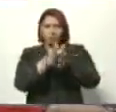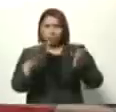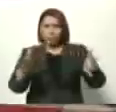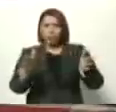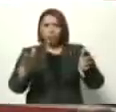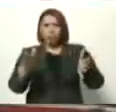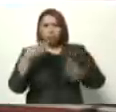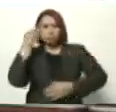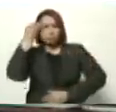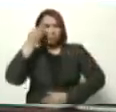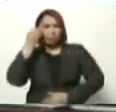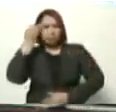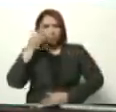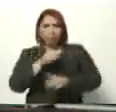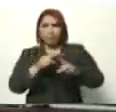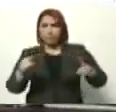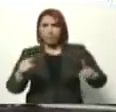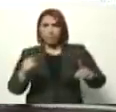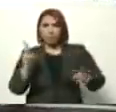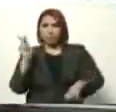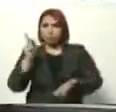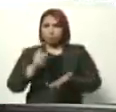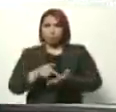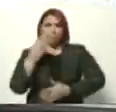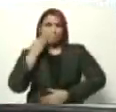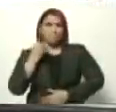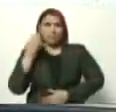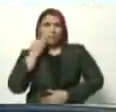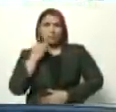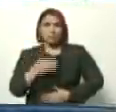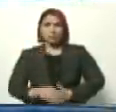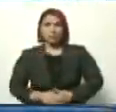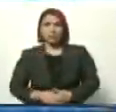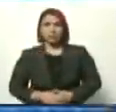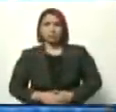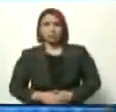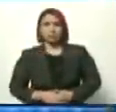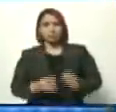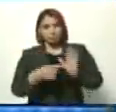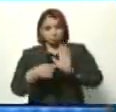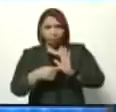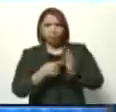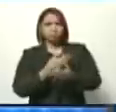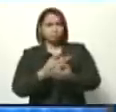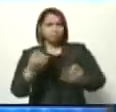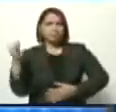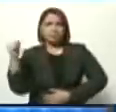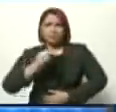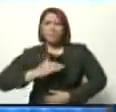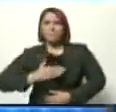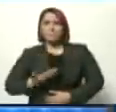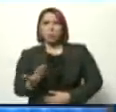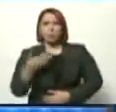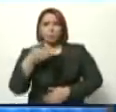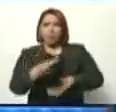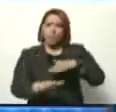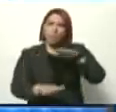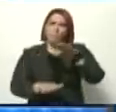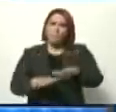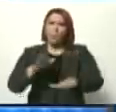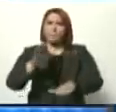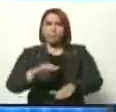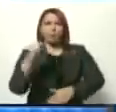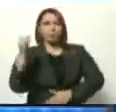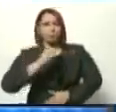desafíos, pero ya venimos con una experiencia acumulada que ha demostrado exitosamente que sí podemos avanzar, que sí